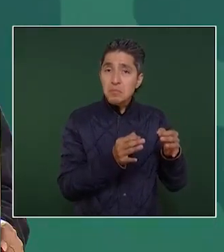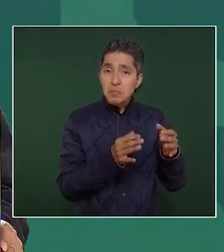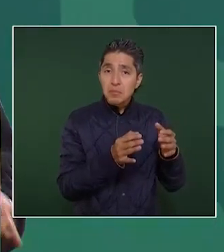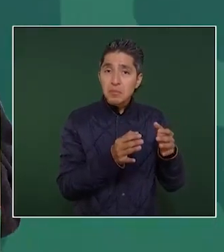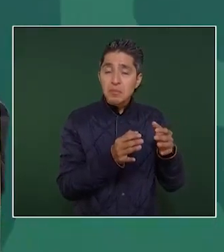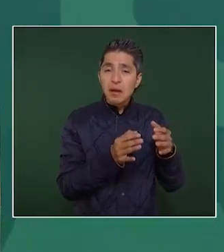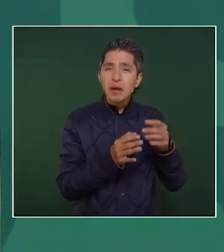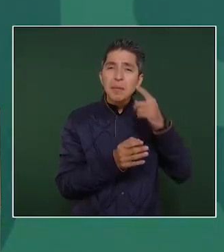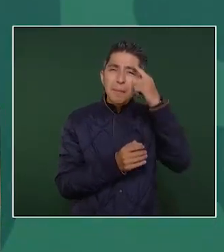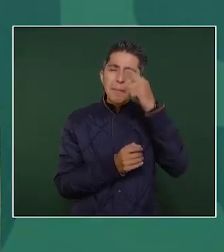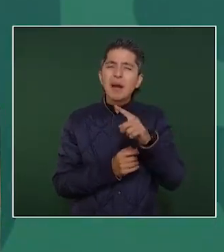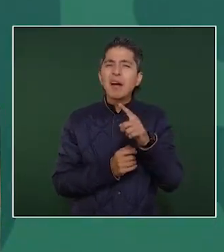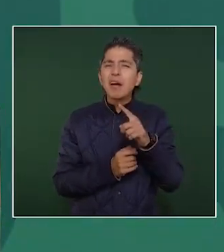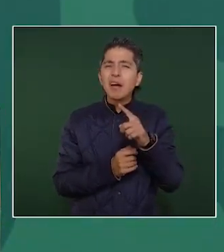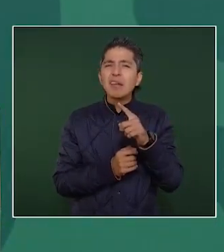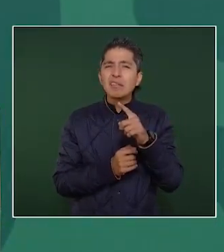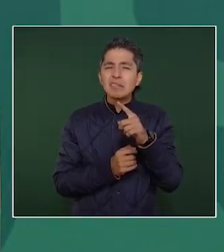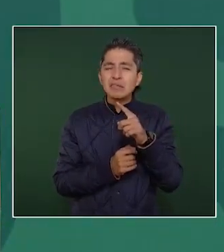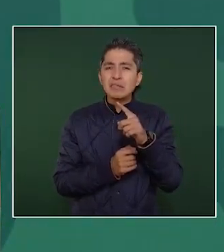para